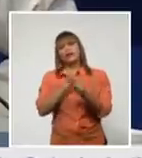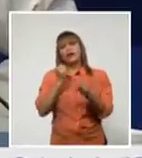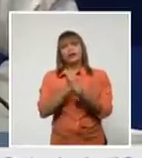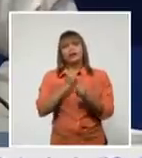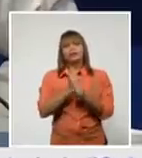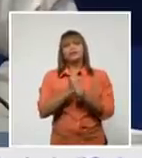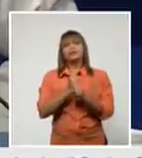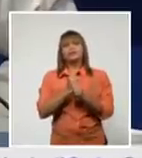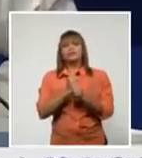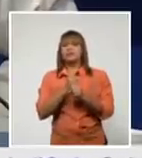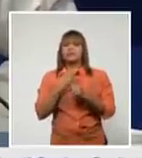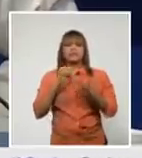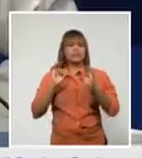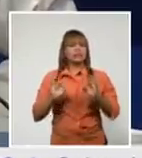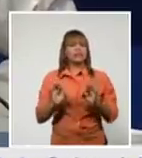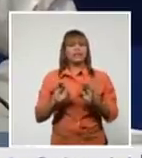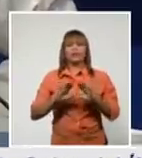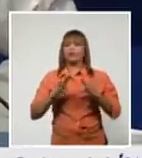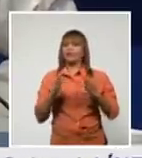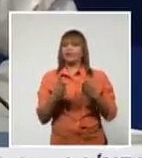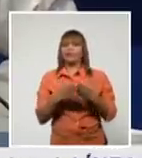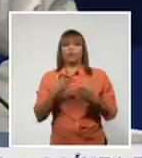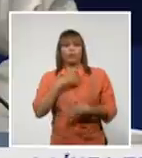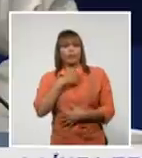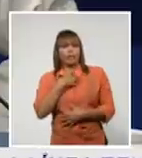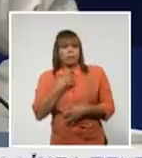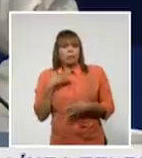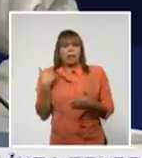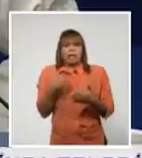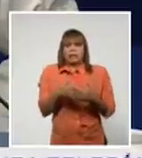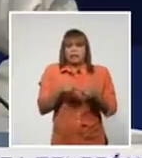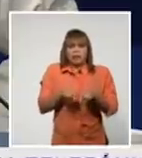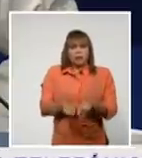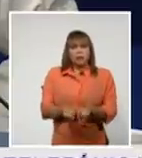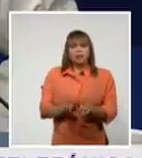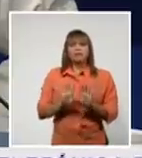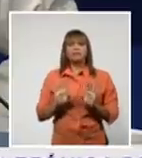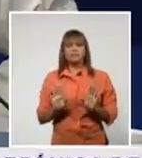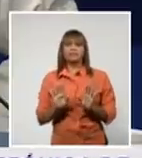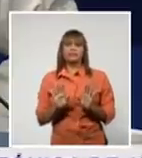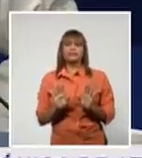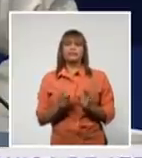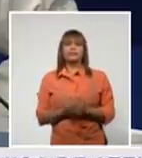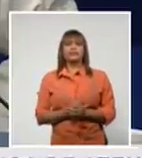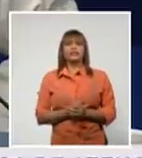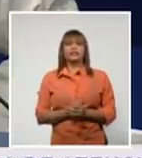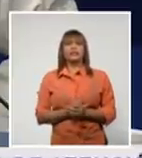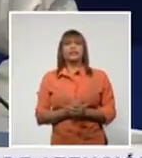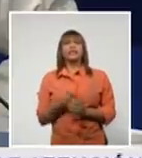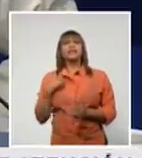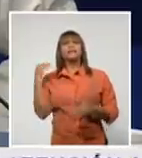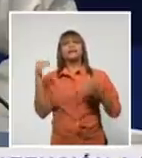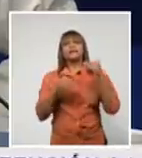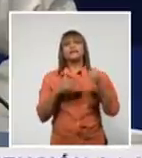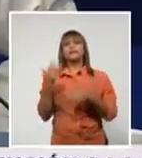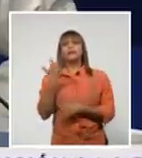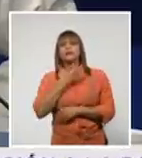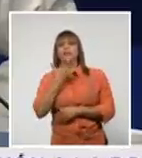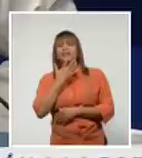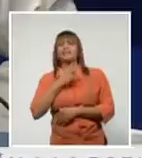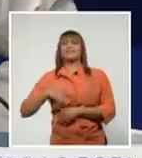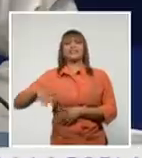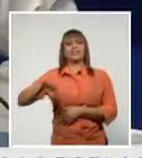las herramientas, con las armas que tenemos hasta el momento y con la participación de toda